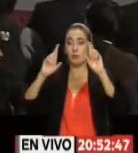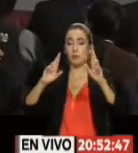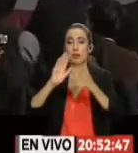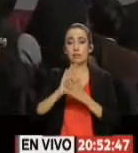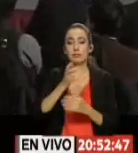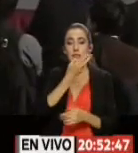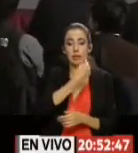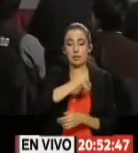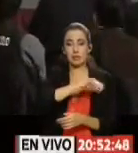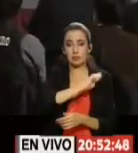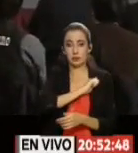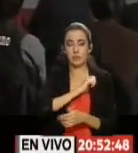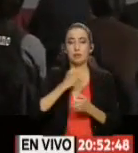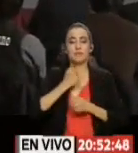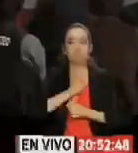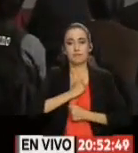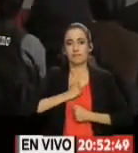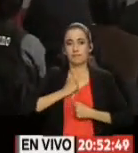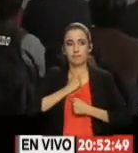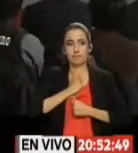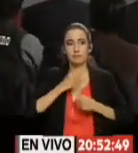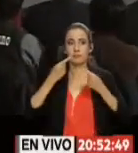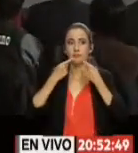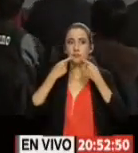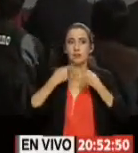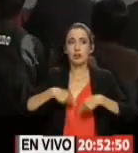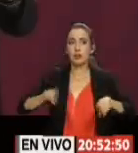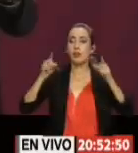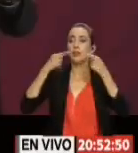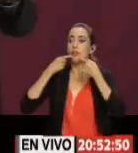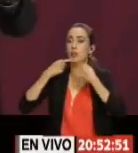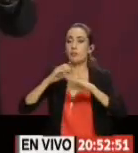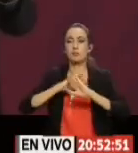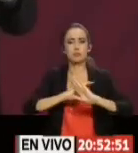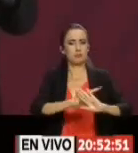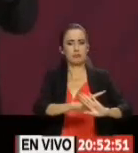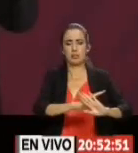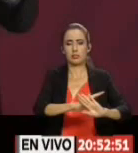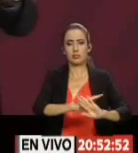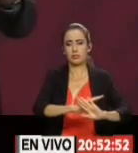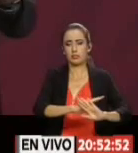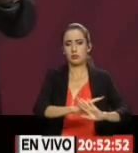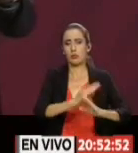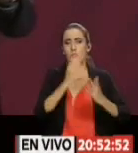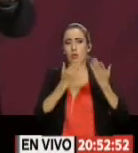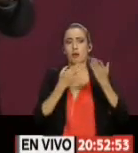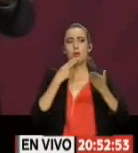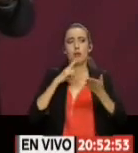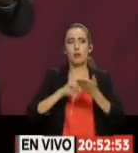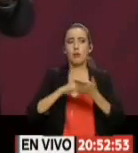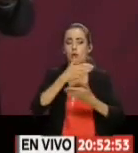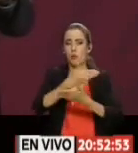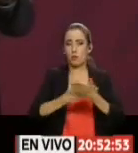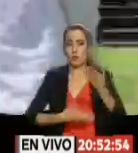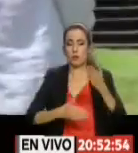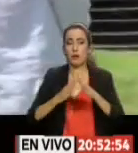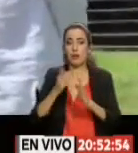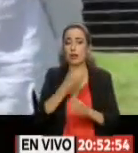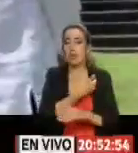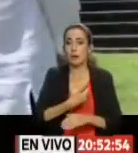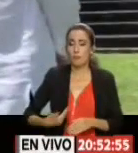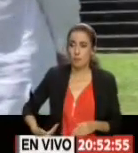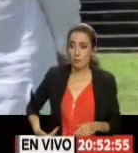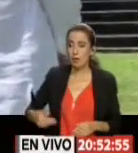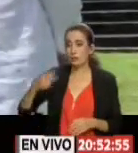de España lamentó profundamente que se hiciera pública la misiva y rechazó con toda firmeza el contenido. El mandatario López